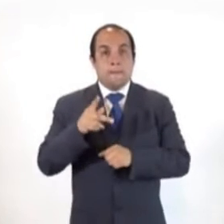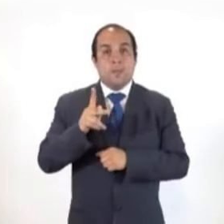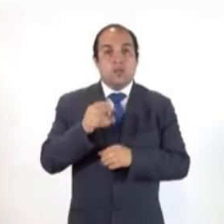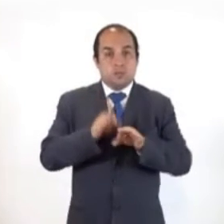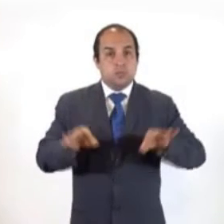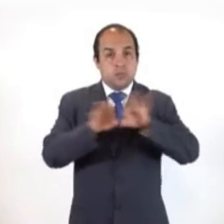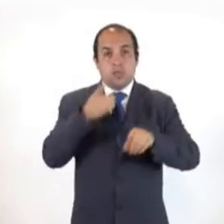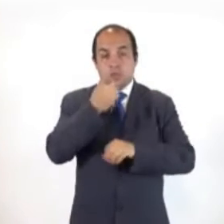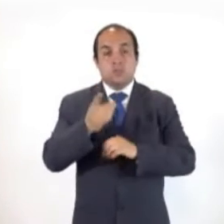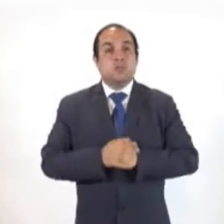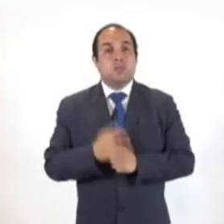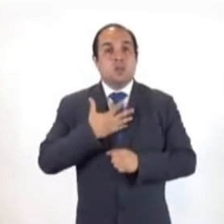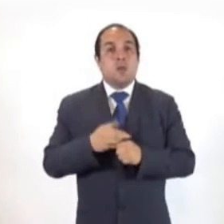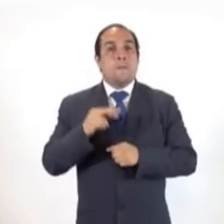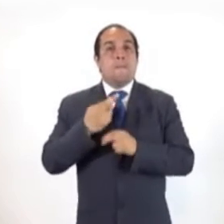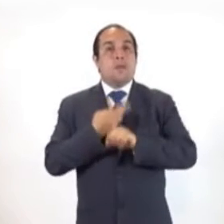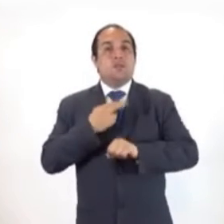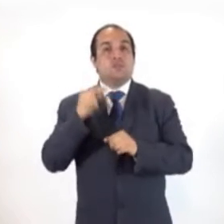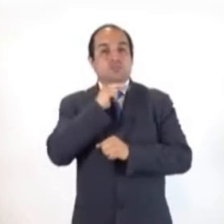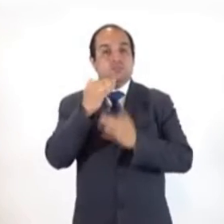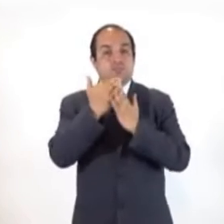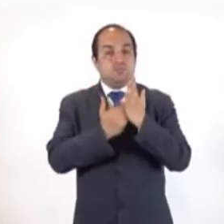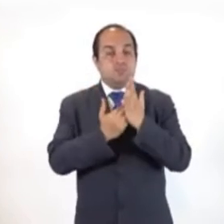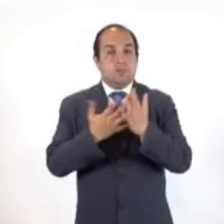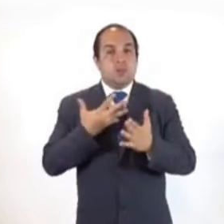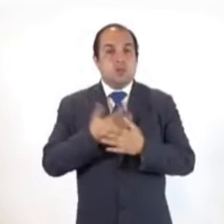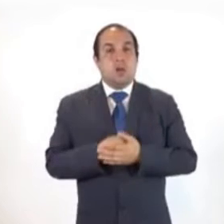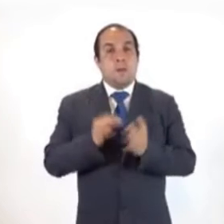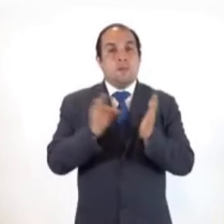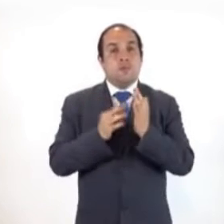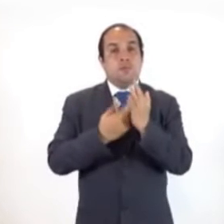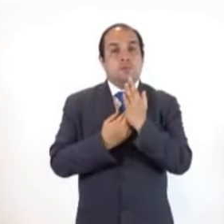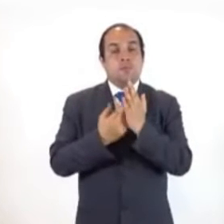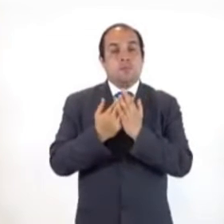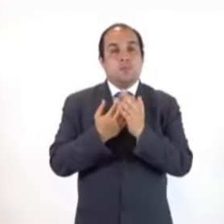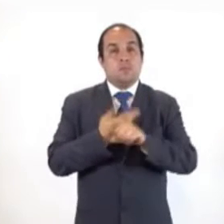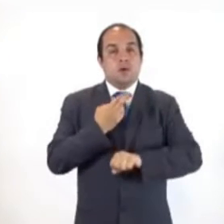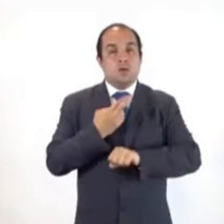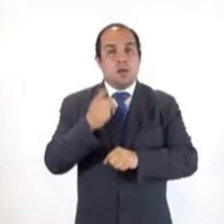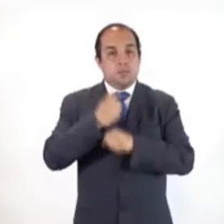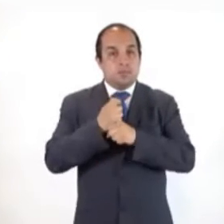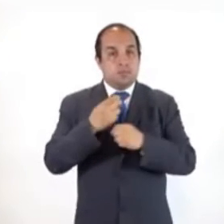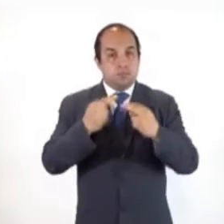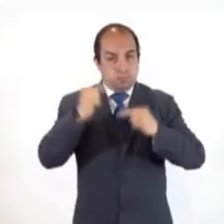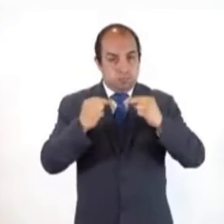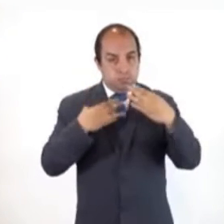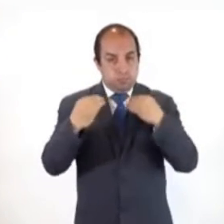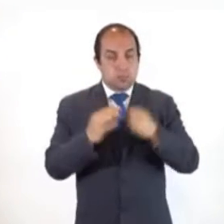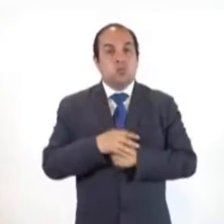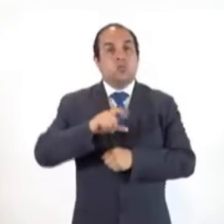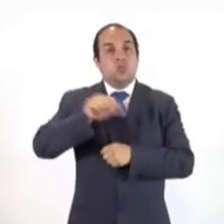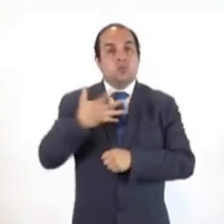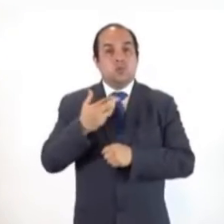hoy estamos bajando a mayor velocidad de la que se llegó a bajar en el punto máximo de la reducción de la velocidad durante la primera ola, justo después del pico